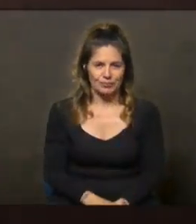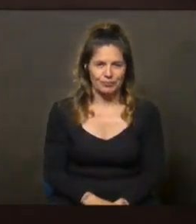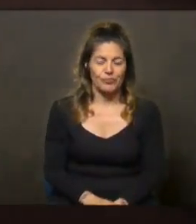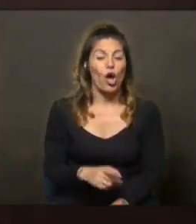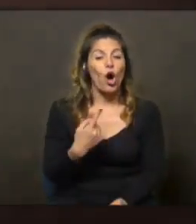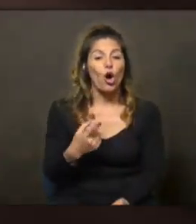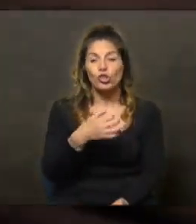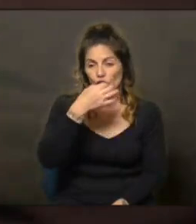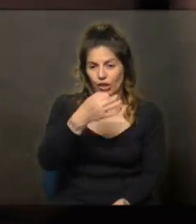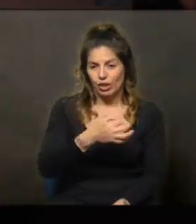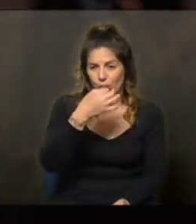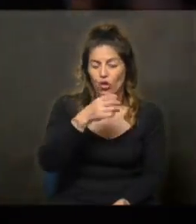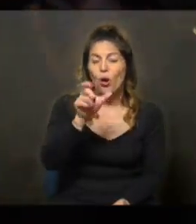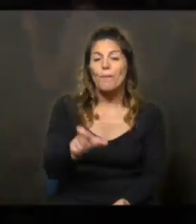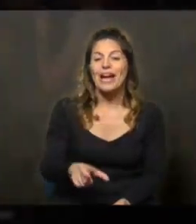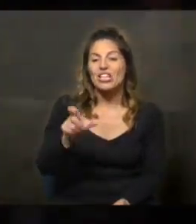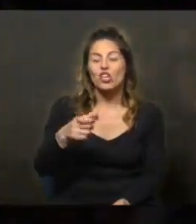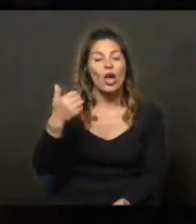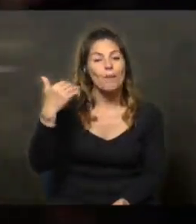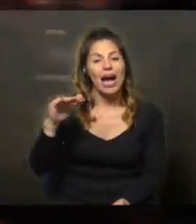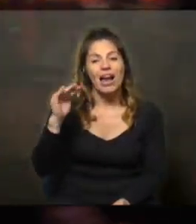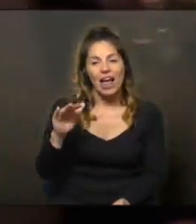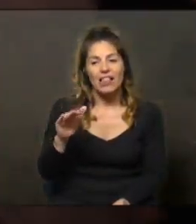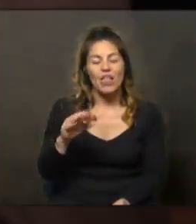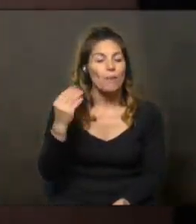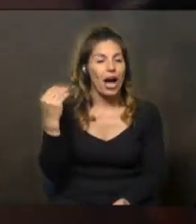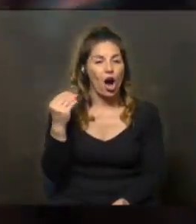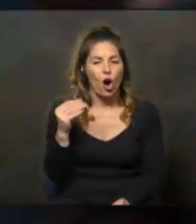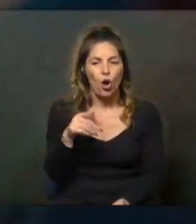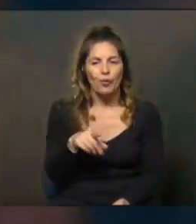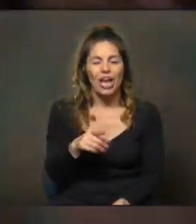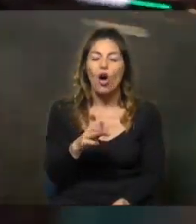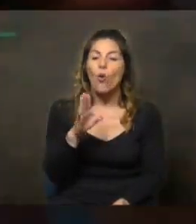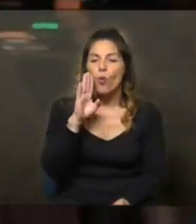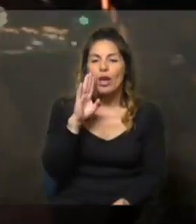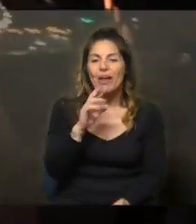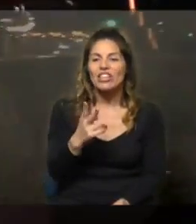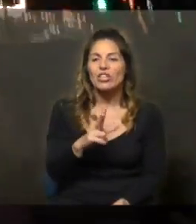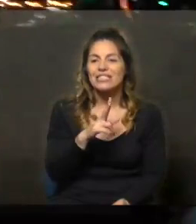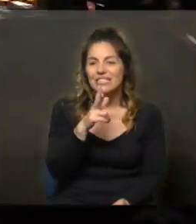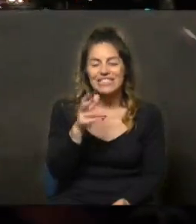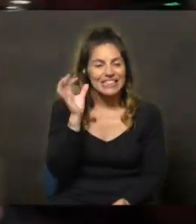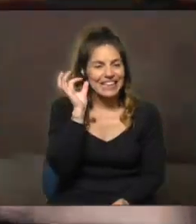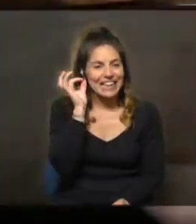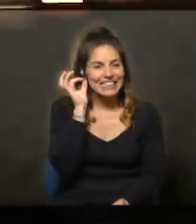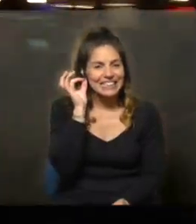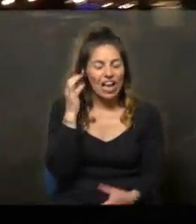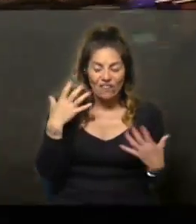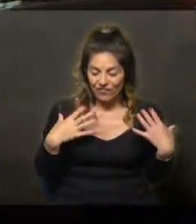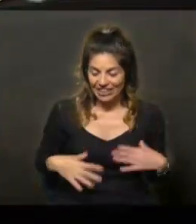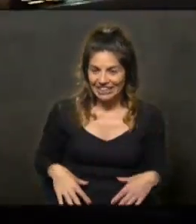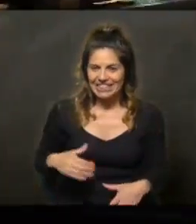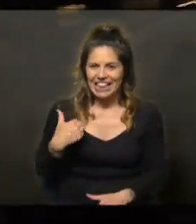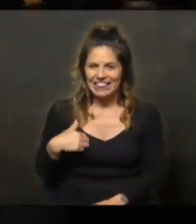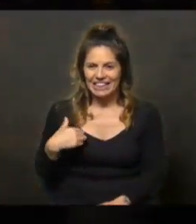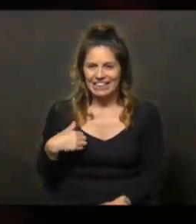otros testimonios personas personas más jóvenes acá tenemos a una madre con sus tres niñas vestidas de Argentina